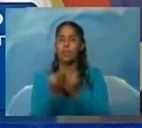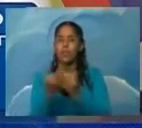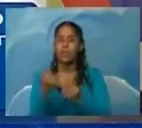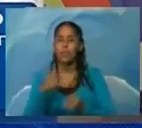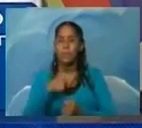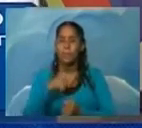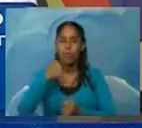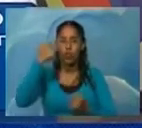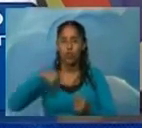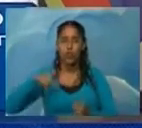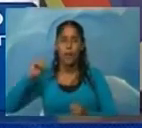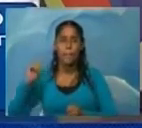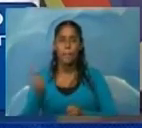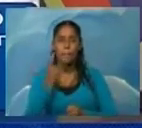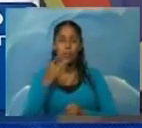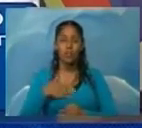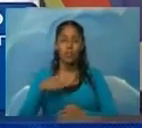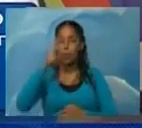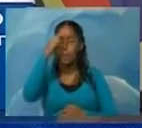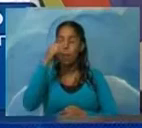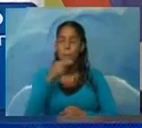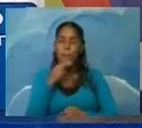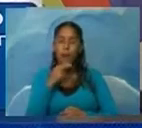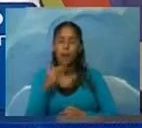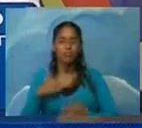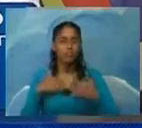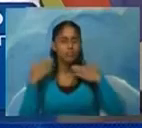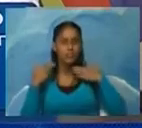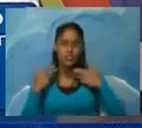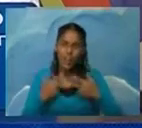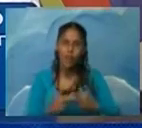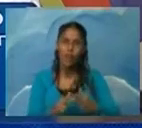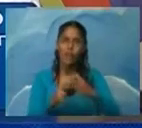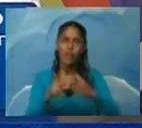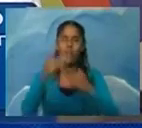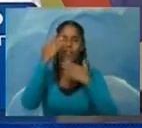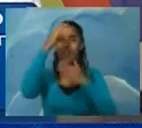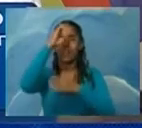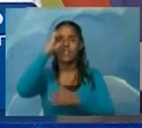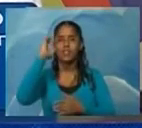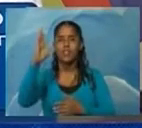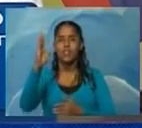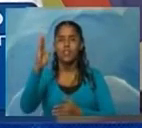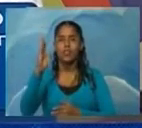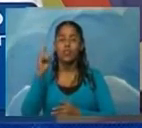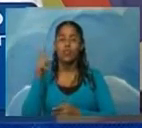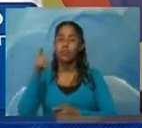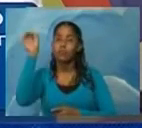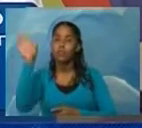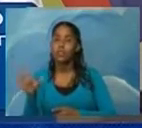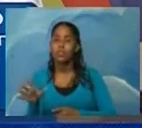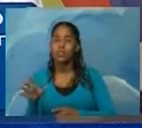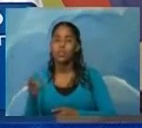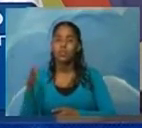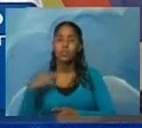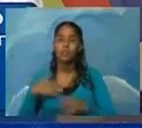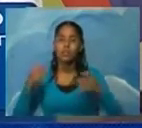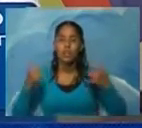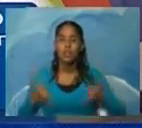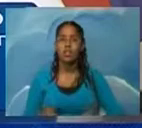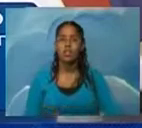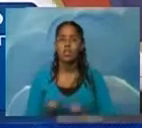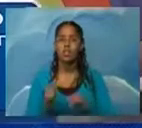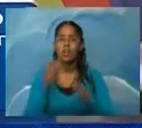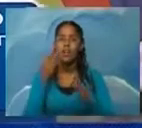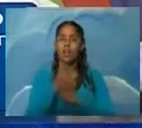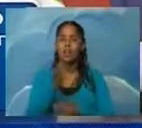el primogénito de mi padre. A mucha honra, gracias al Señor. Mi hijo primogénito